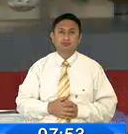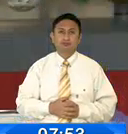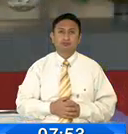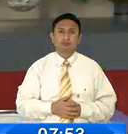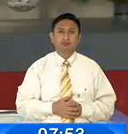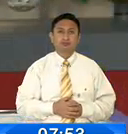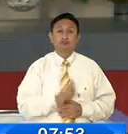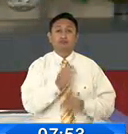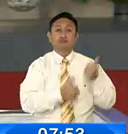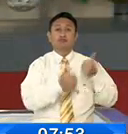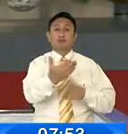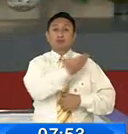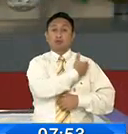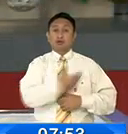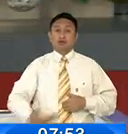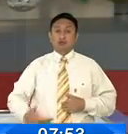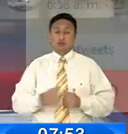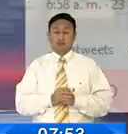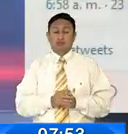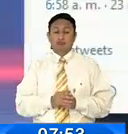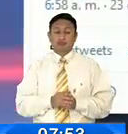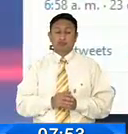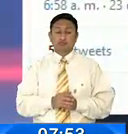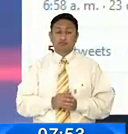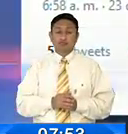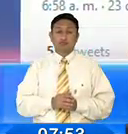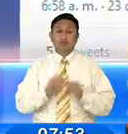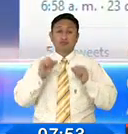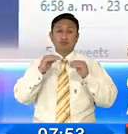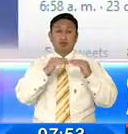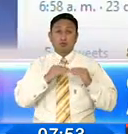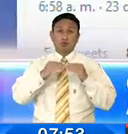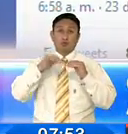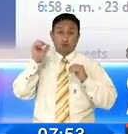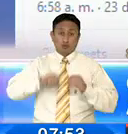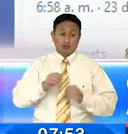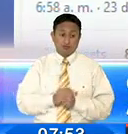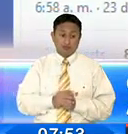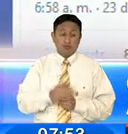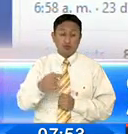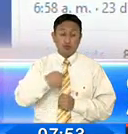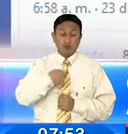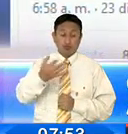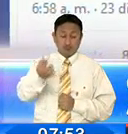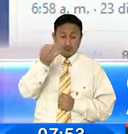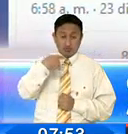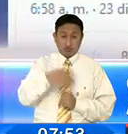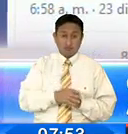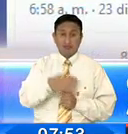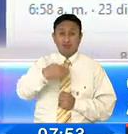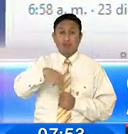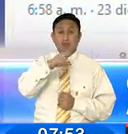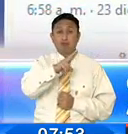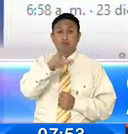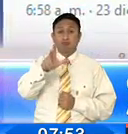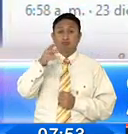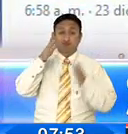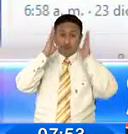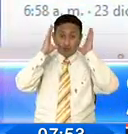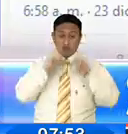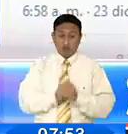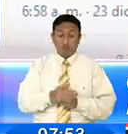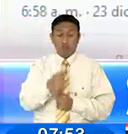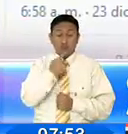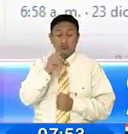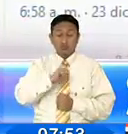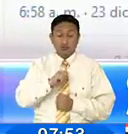El candidato presidencial por el Partido Democracia Sí, Gustavo Larrea, anunció que dio positivo para el COVID-19 este miércoles 23 de diciembre. El político indicó que